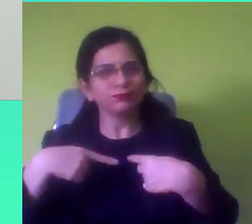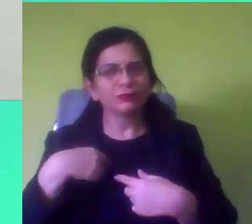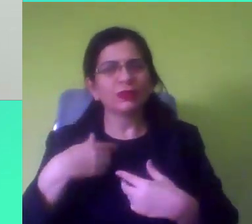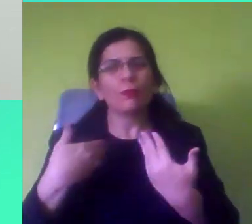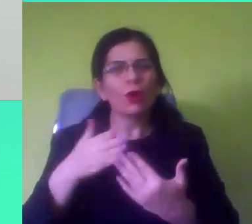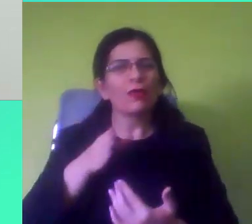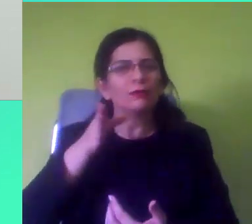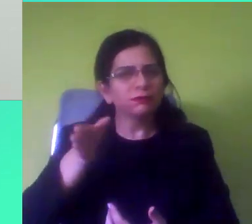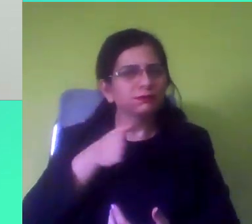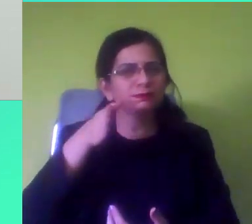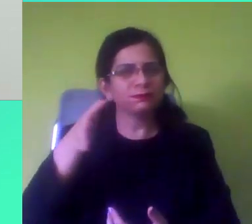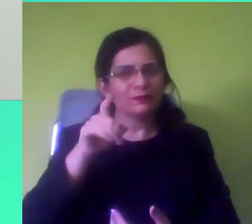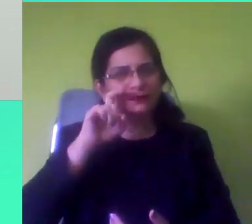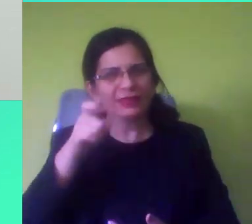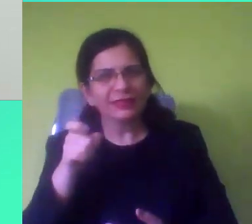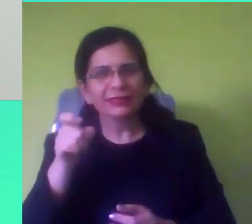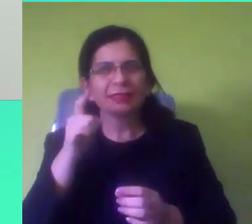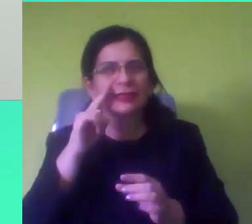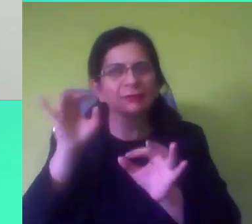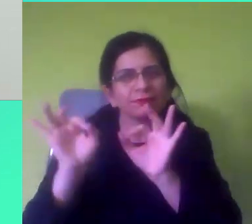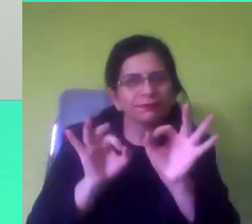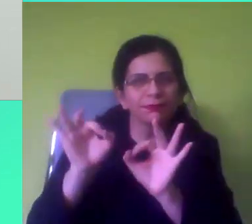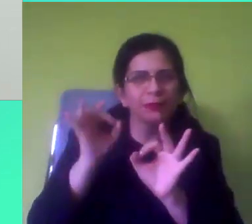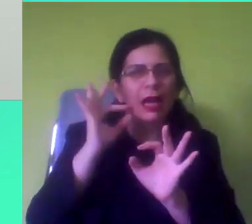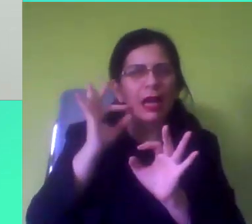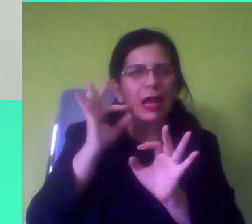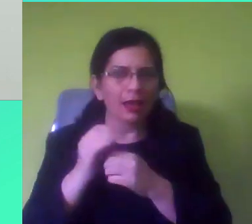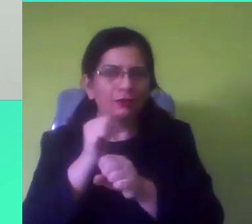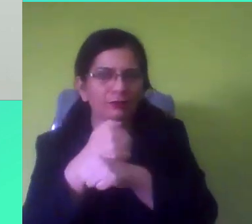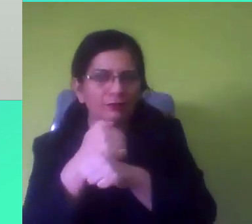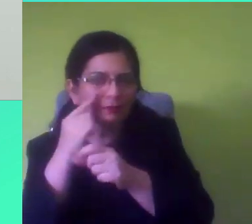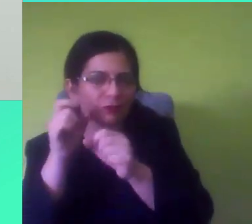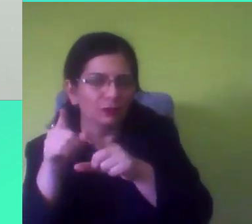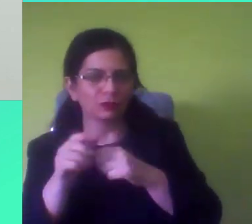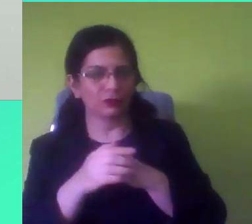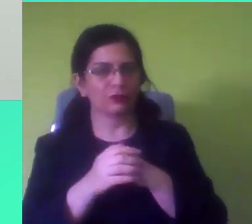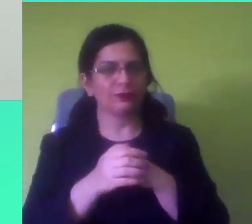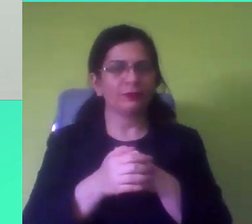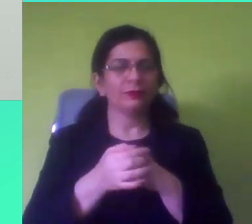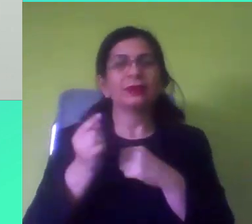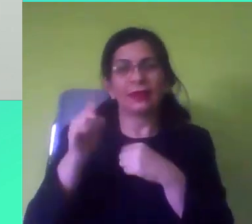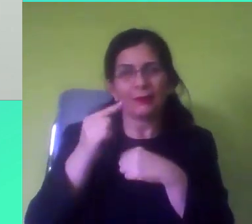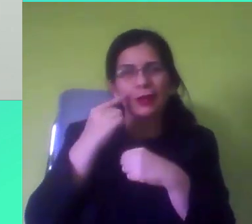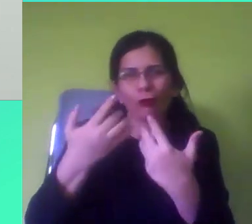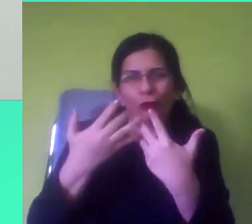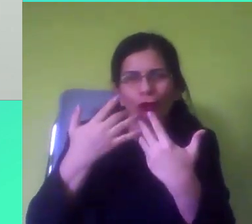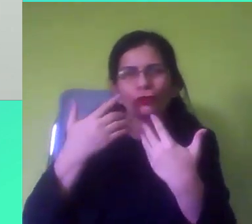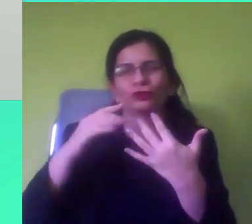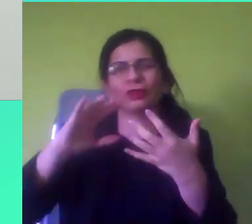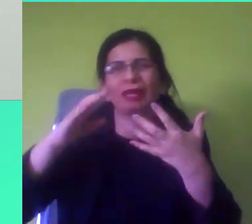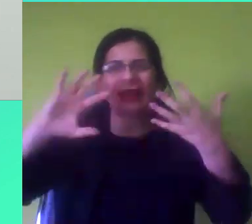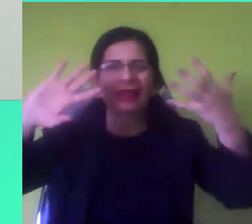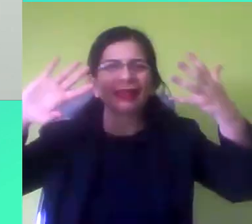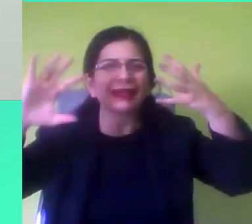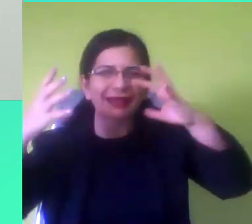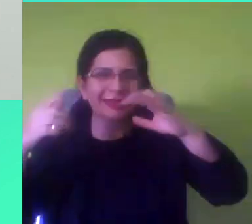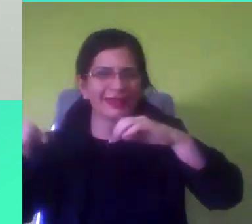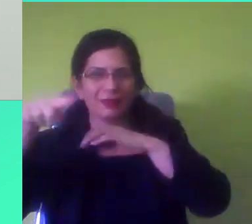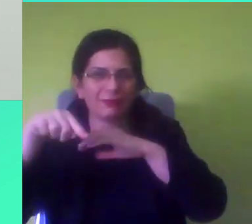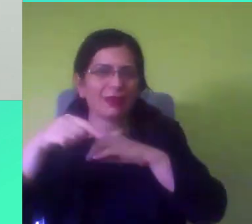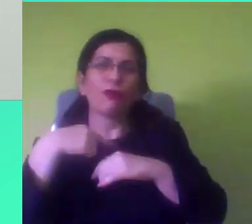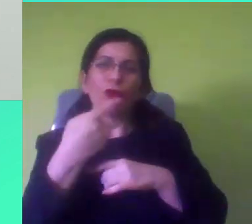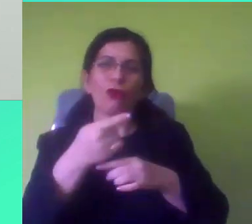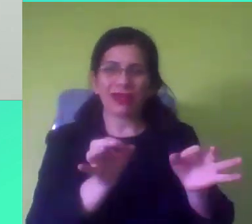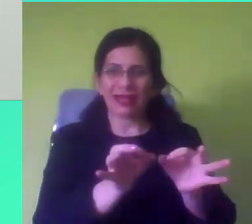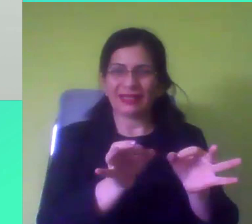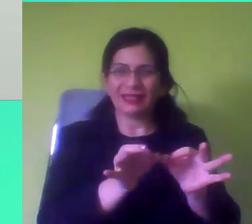visitar en terreno y los que podemos monitorear. Y los que conocemos más o menos sus condiciones climáticas. Los otros glaciares de las